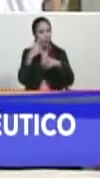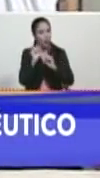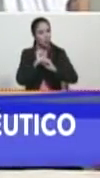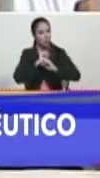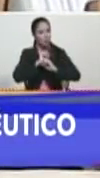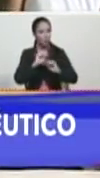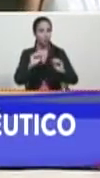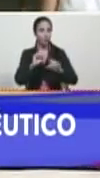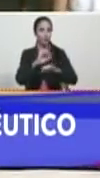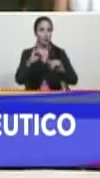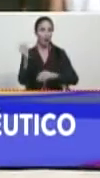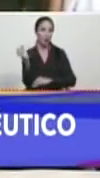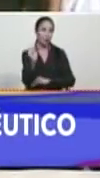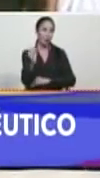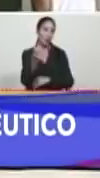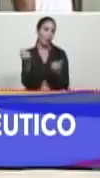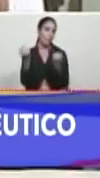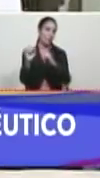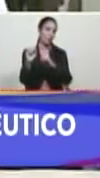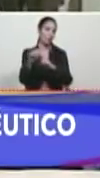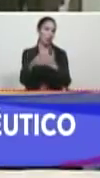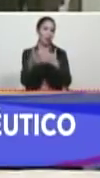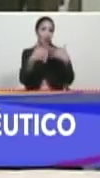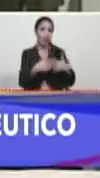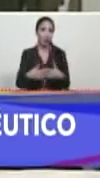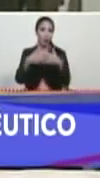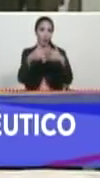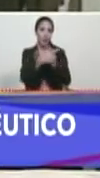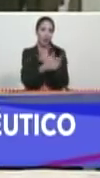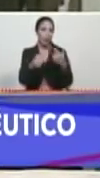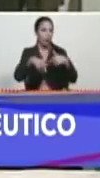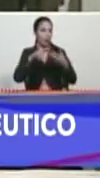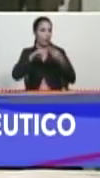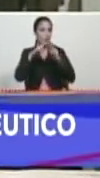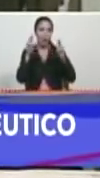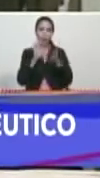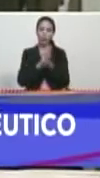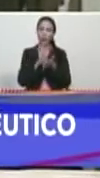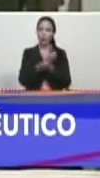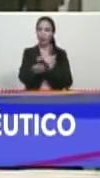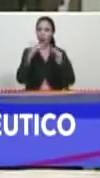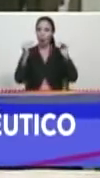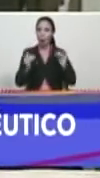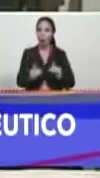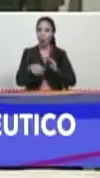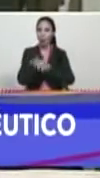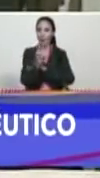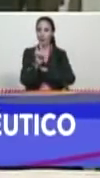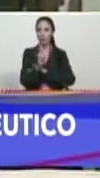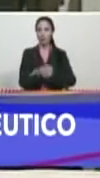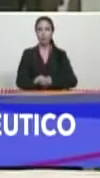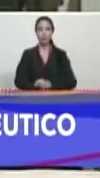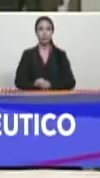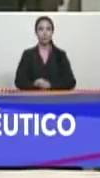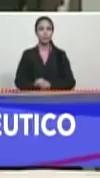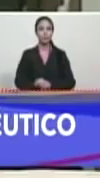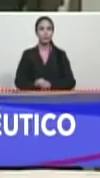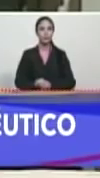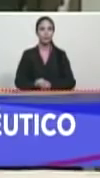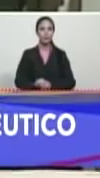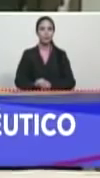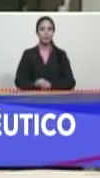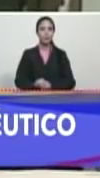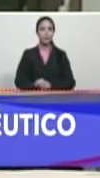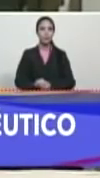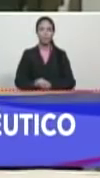amenazas militares de Donald Trump contra el pueblo pacífico y pacifista de Venezuela. Yo